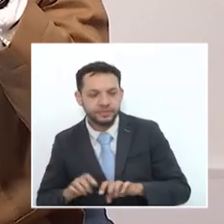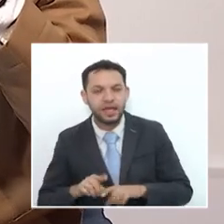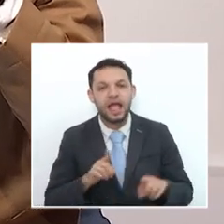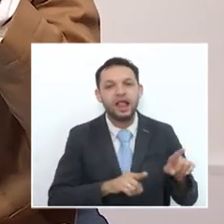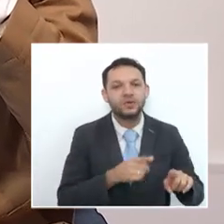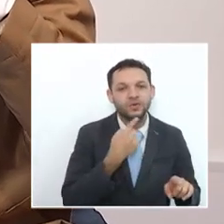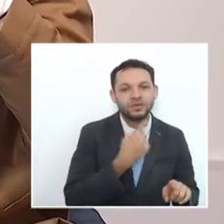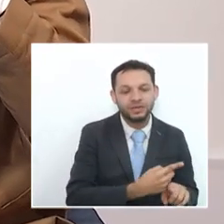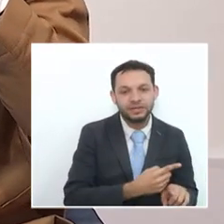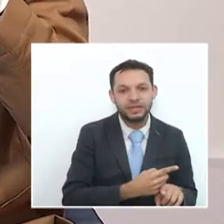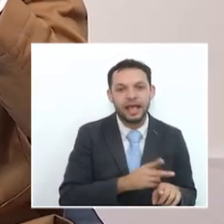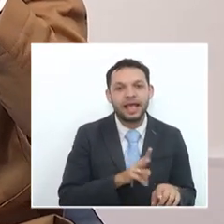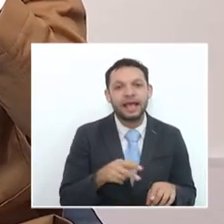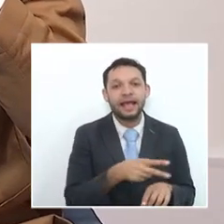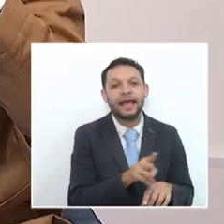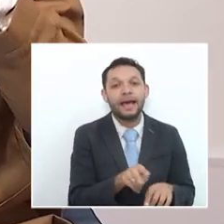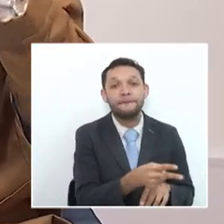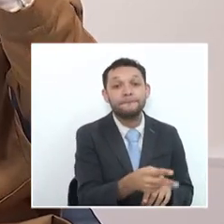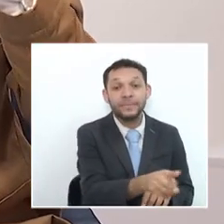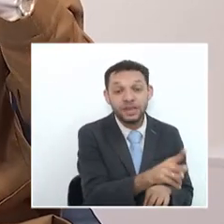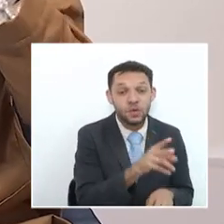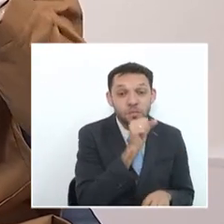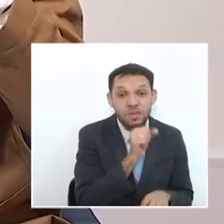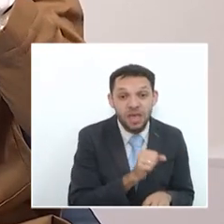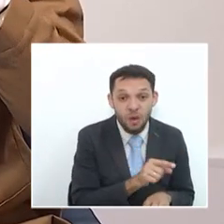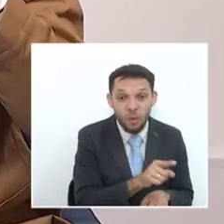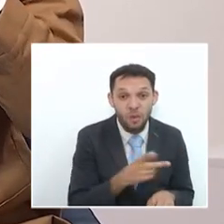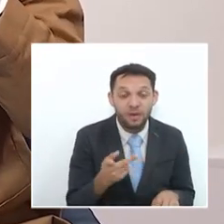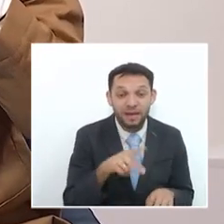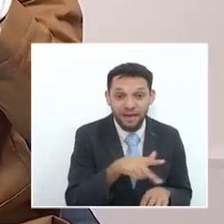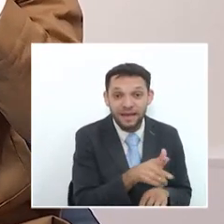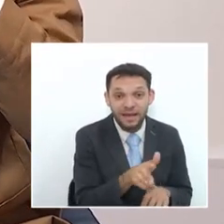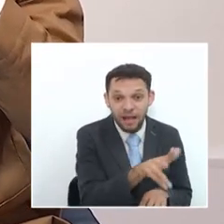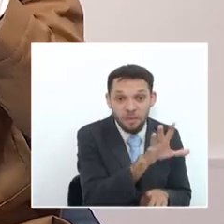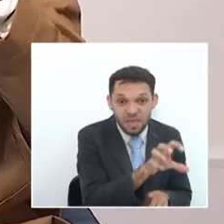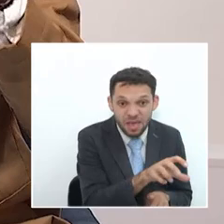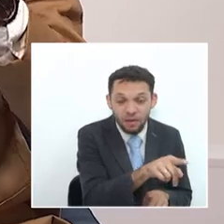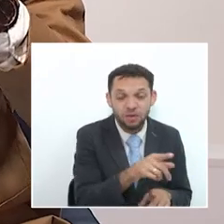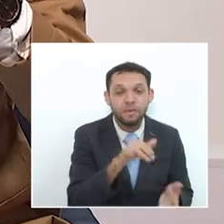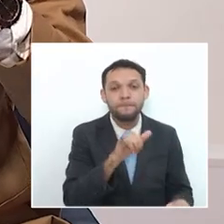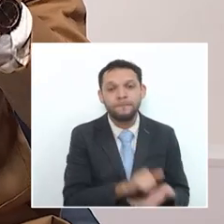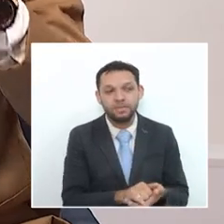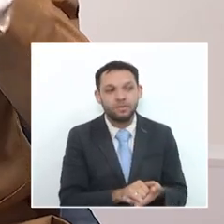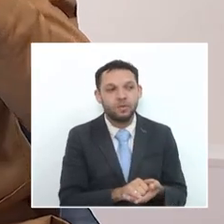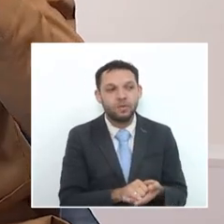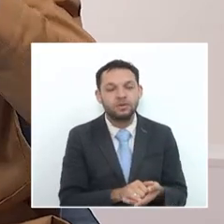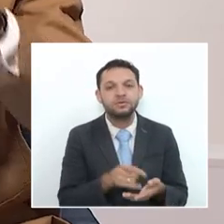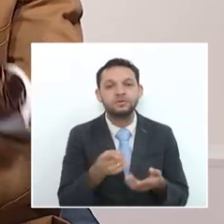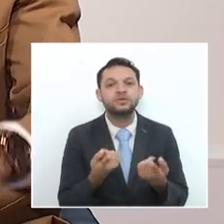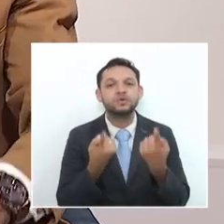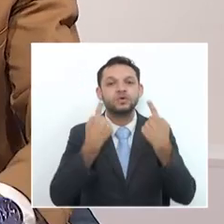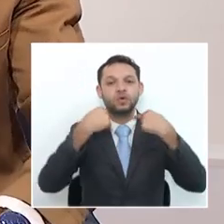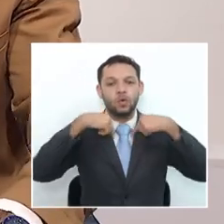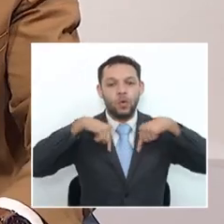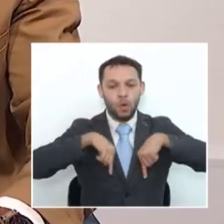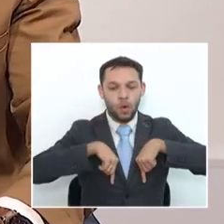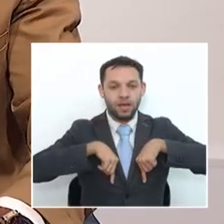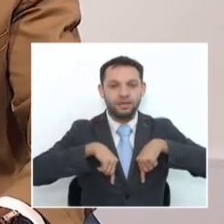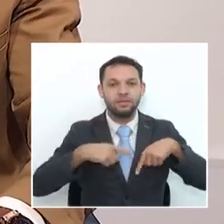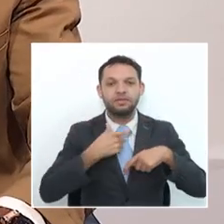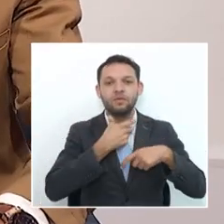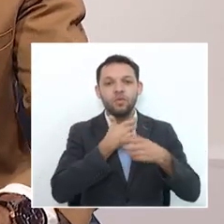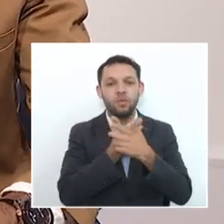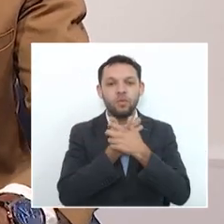viejo. Cuando ustedes se ahogan, ay, se me fue por el camino viejo. ¿Sabe cuál es el camino viejo? Es el nuevo. Se le fue para la tráquea, por eso no